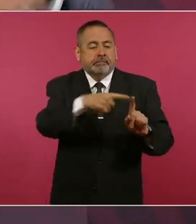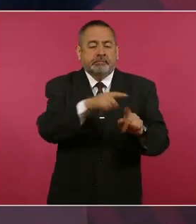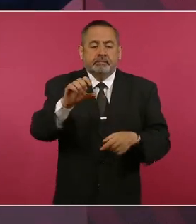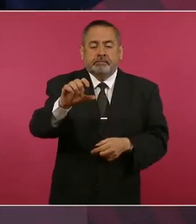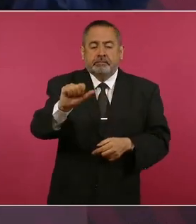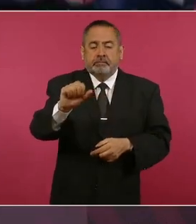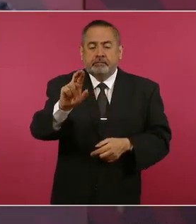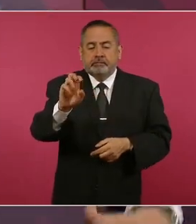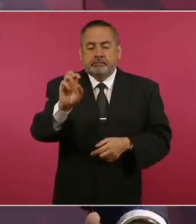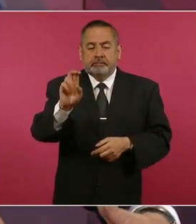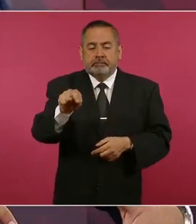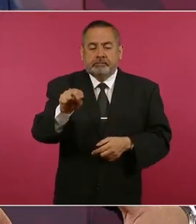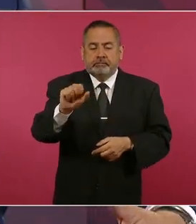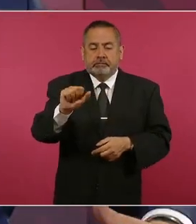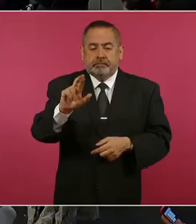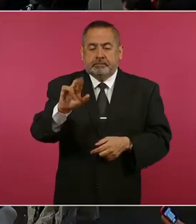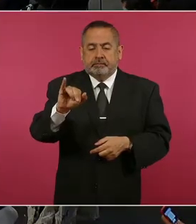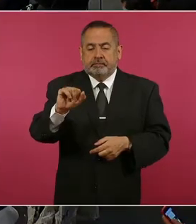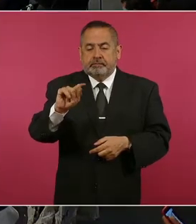y pues